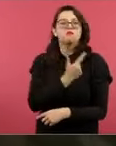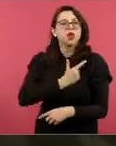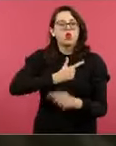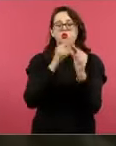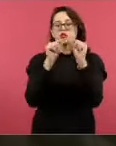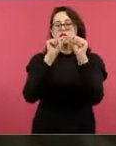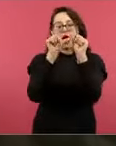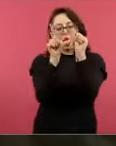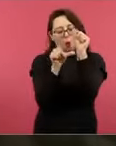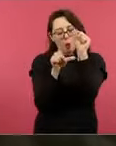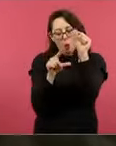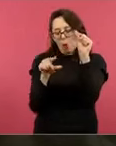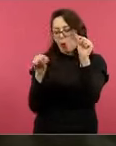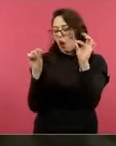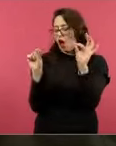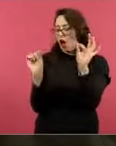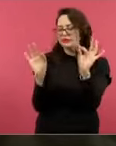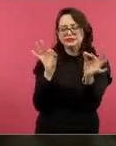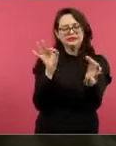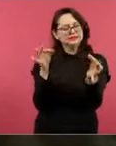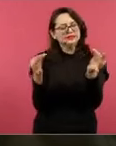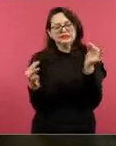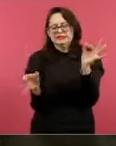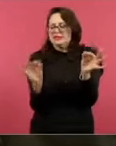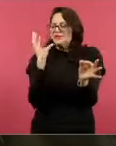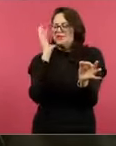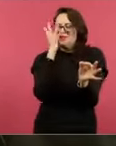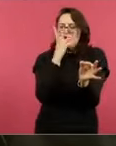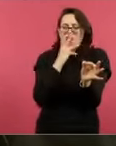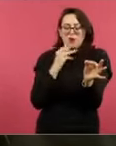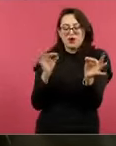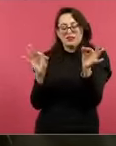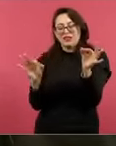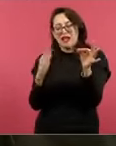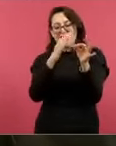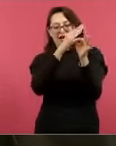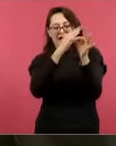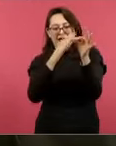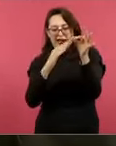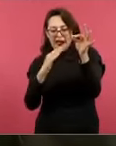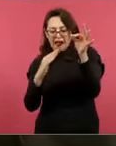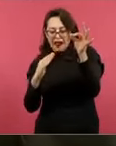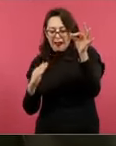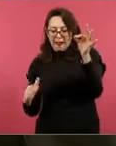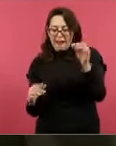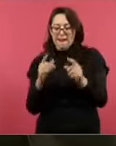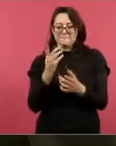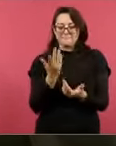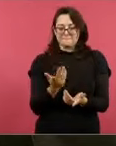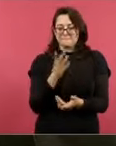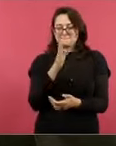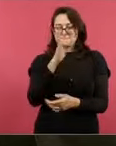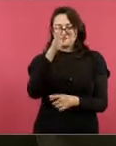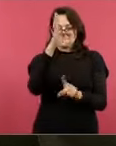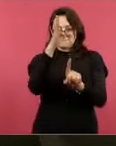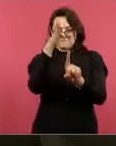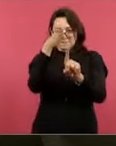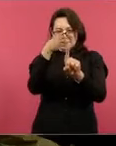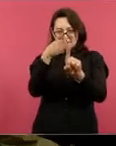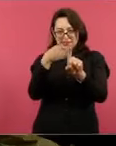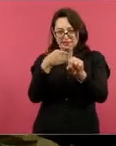parece singular. ¿Por qué? Porque pareciera que está dividida a la mitad por un eje imaginario